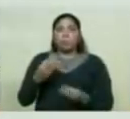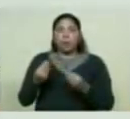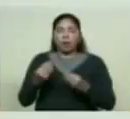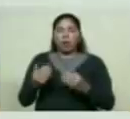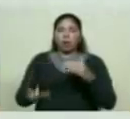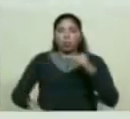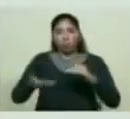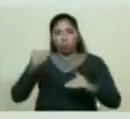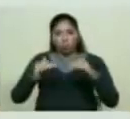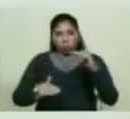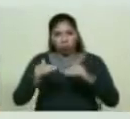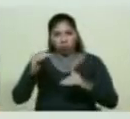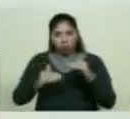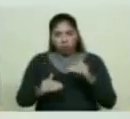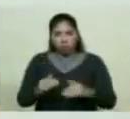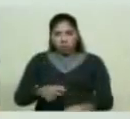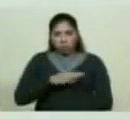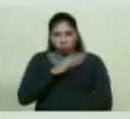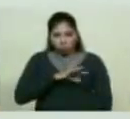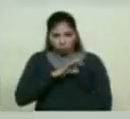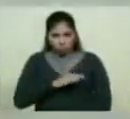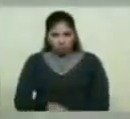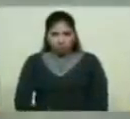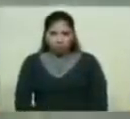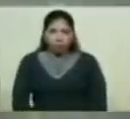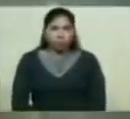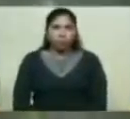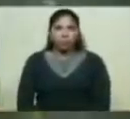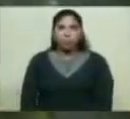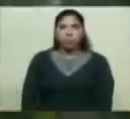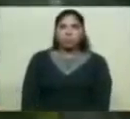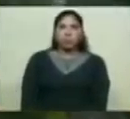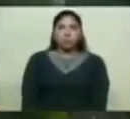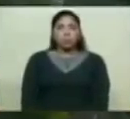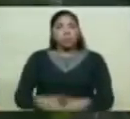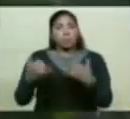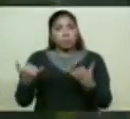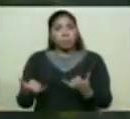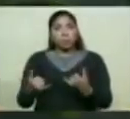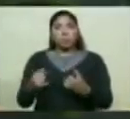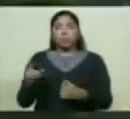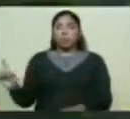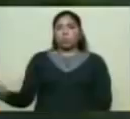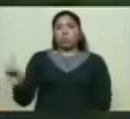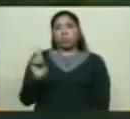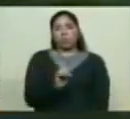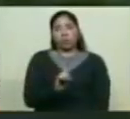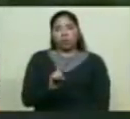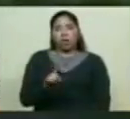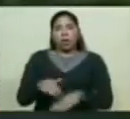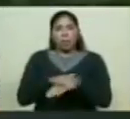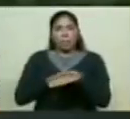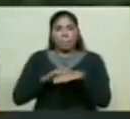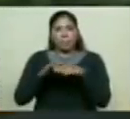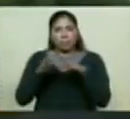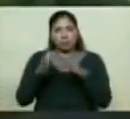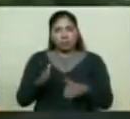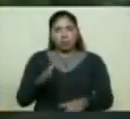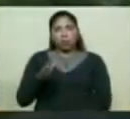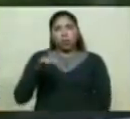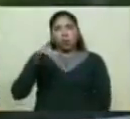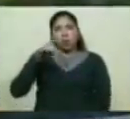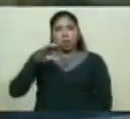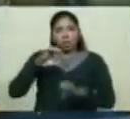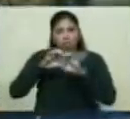regulación de los poderes por terminación del elías jaua milano vicepresidente de desarrollo social y la